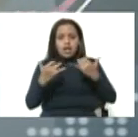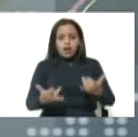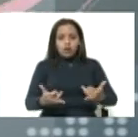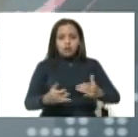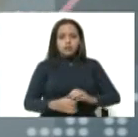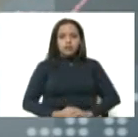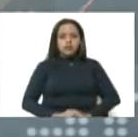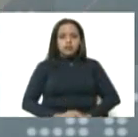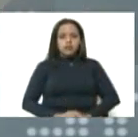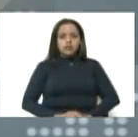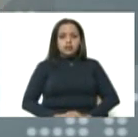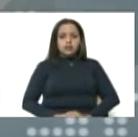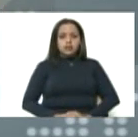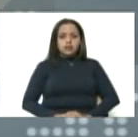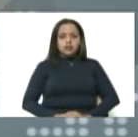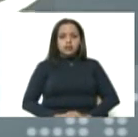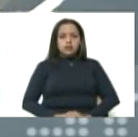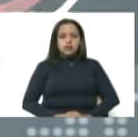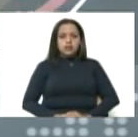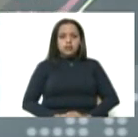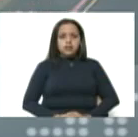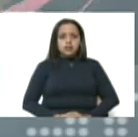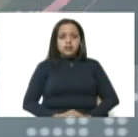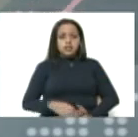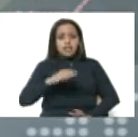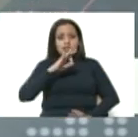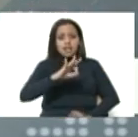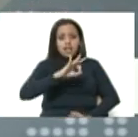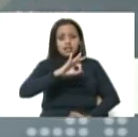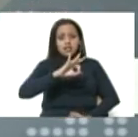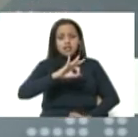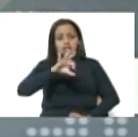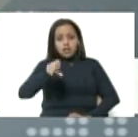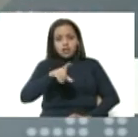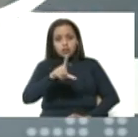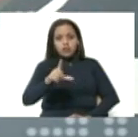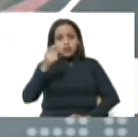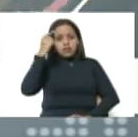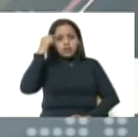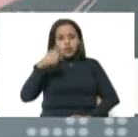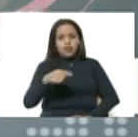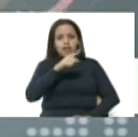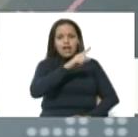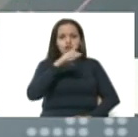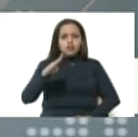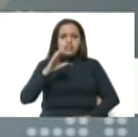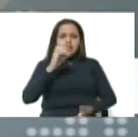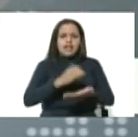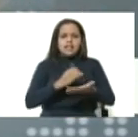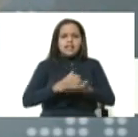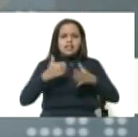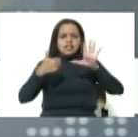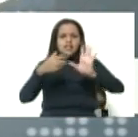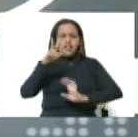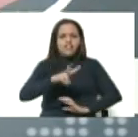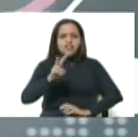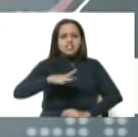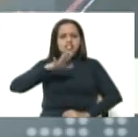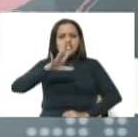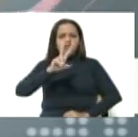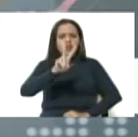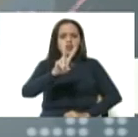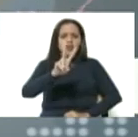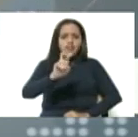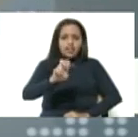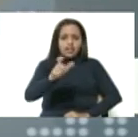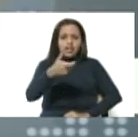del día 3 de julio del día de hoy, 14 de Jatia, 6 del Valle, 5 de La Vega, 2 de